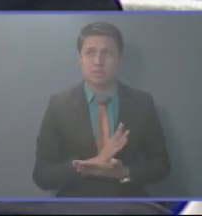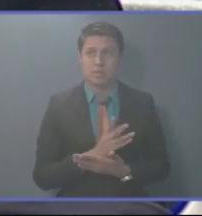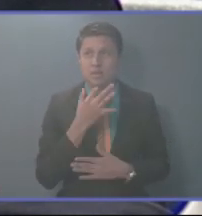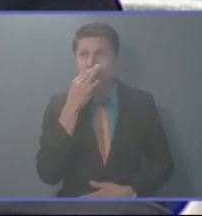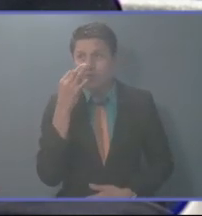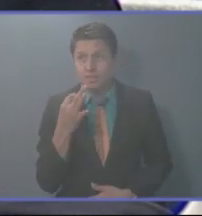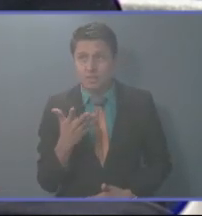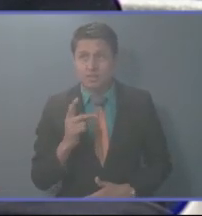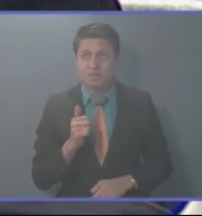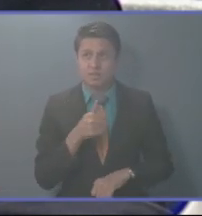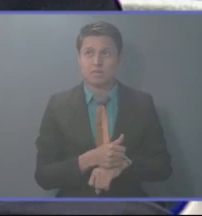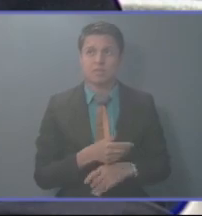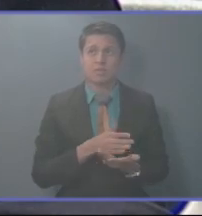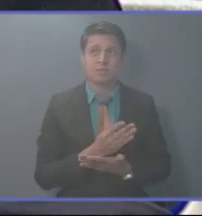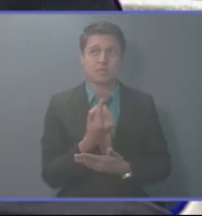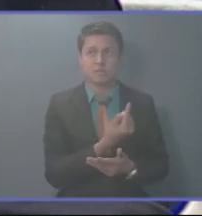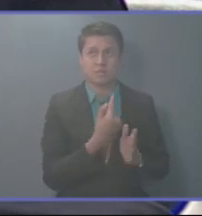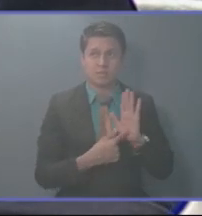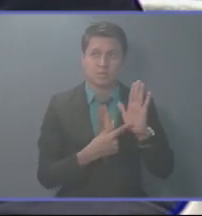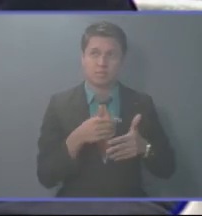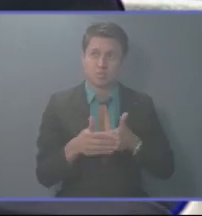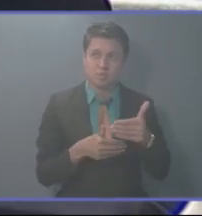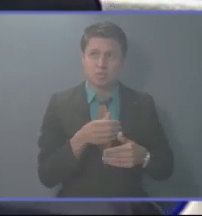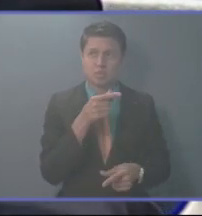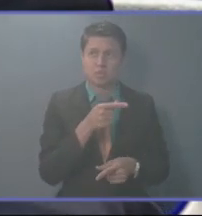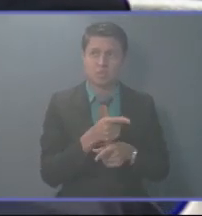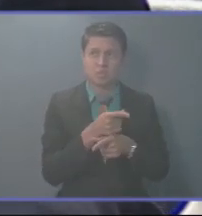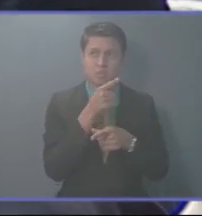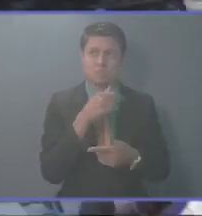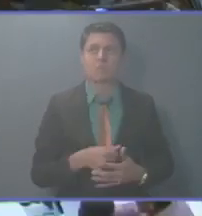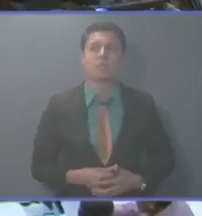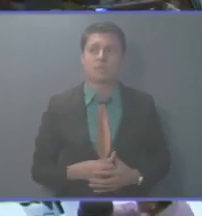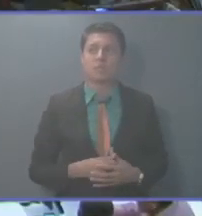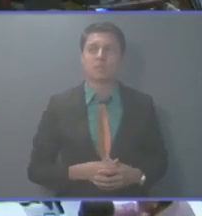verdad acreditada conforme a los principios del debido proceso.